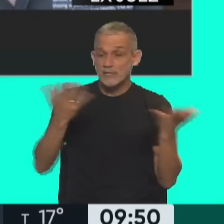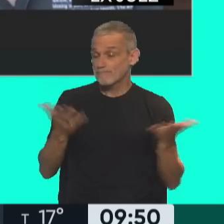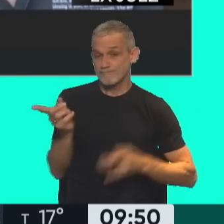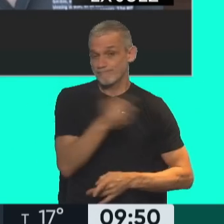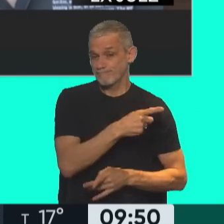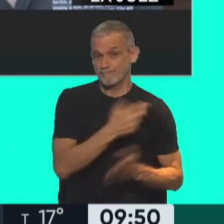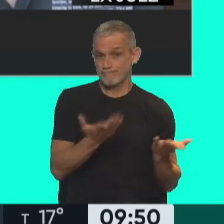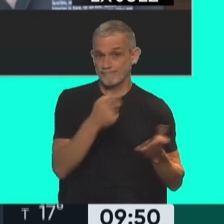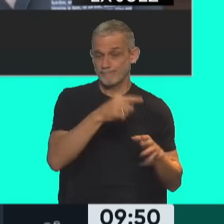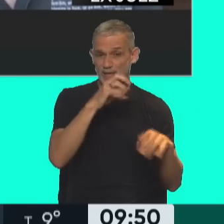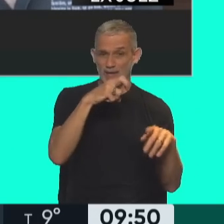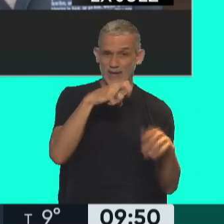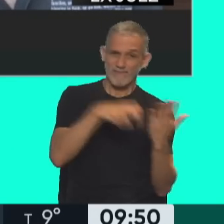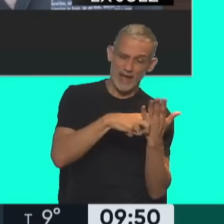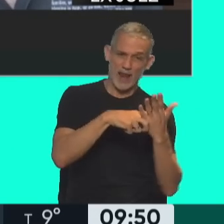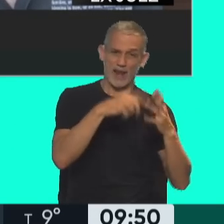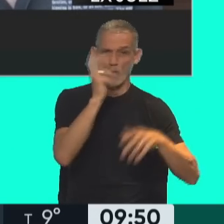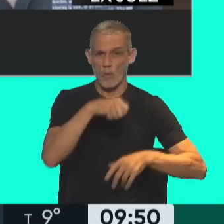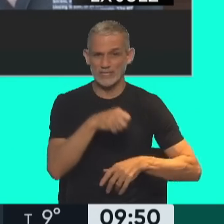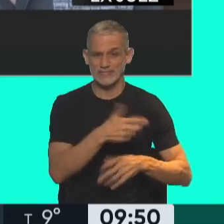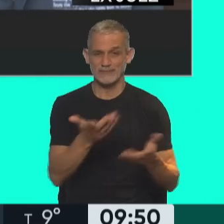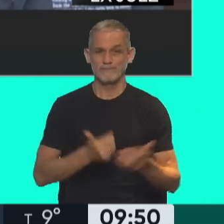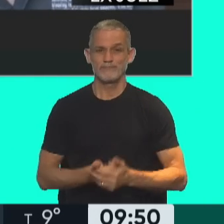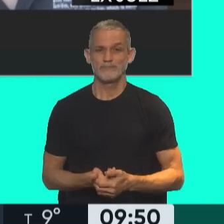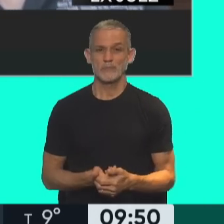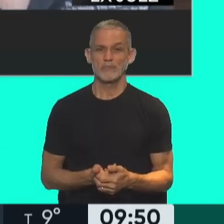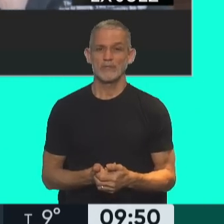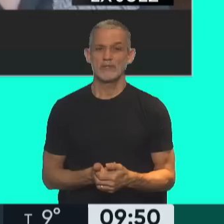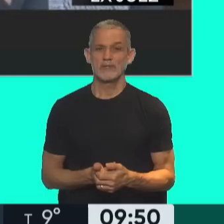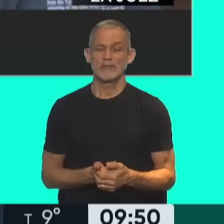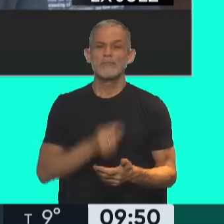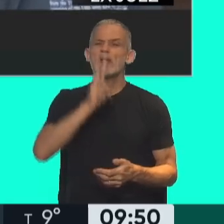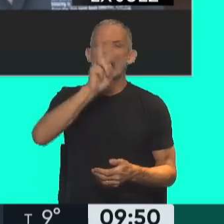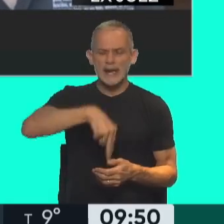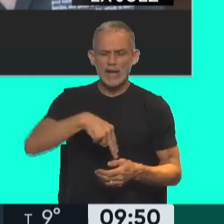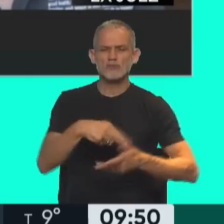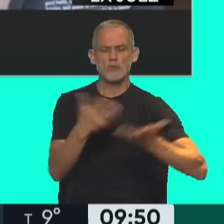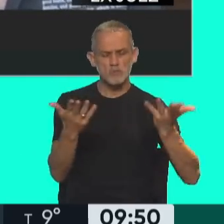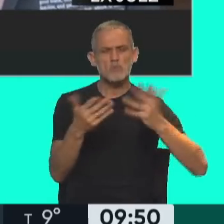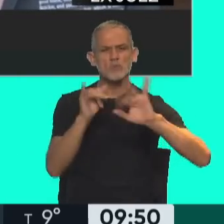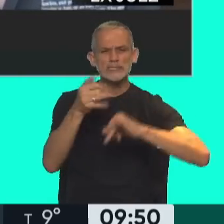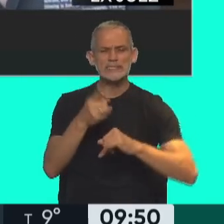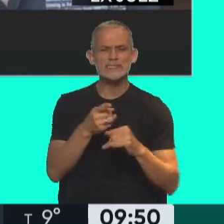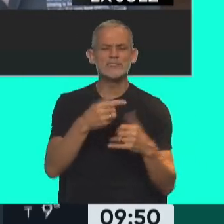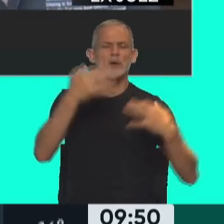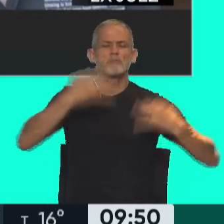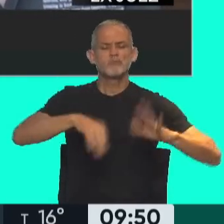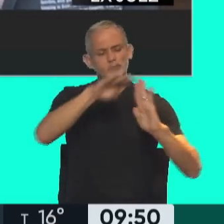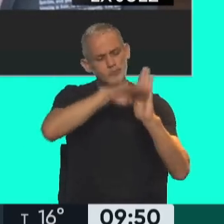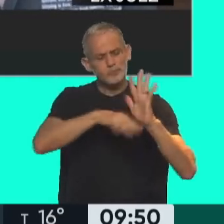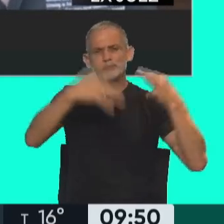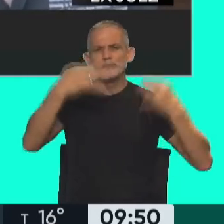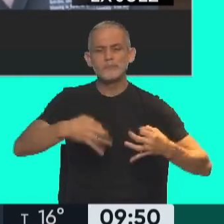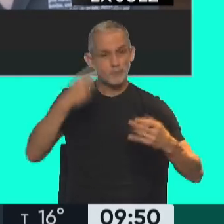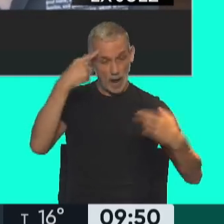jueces y los fiscales investiguen estas causas pérez total razón héctor desde los teóricos lo que están diciendo y lo